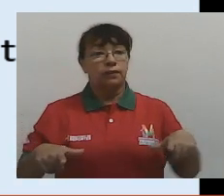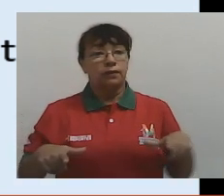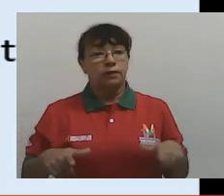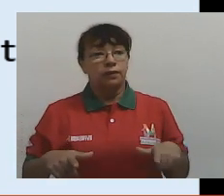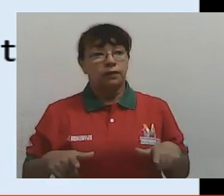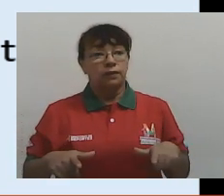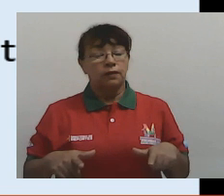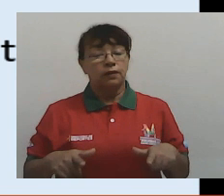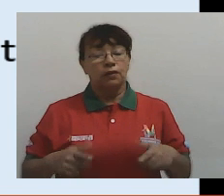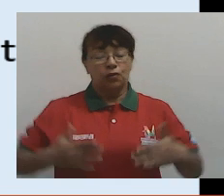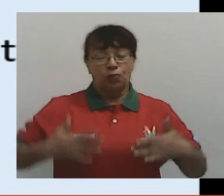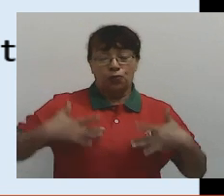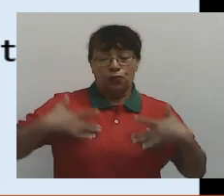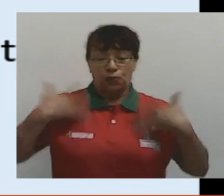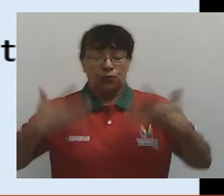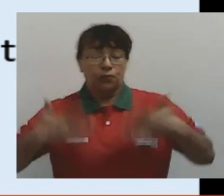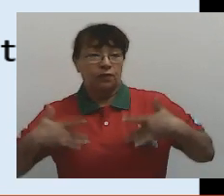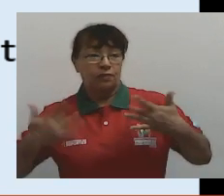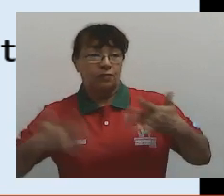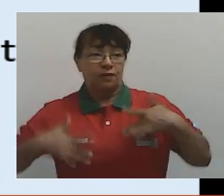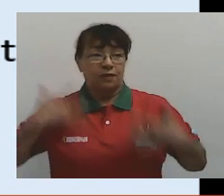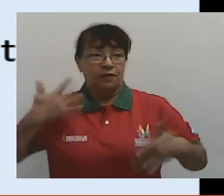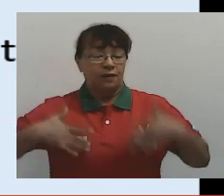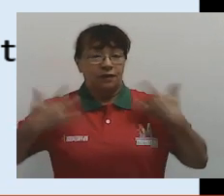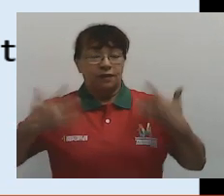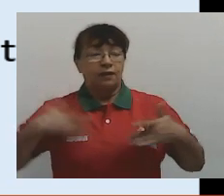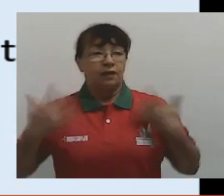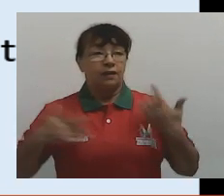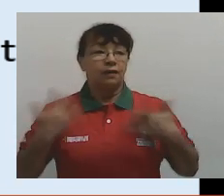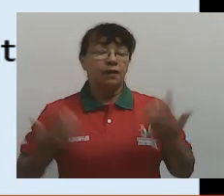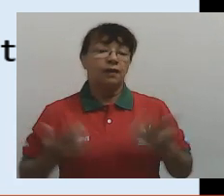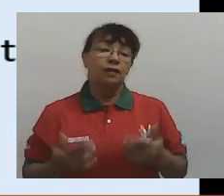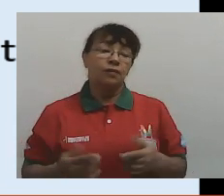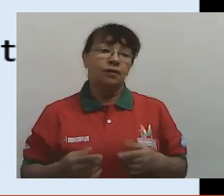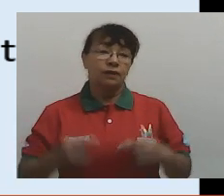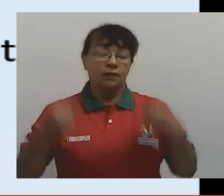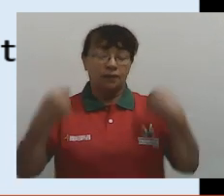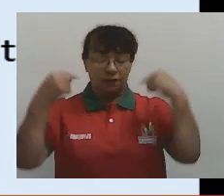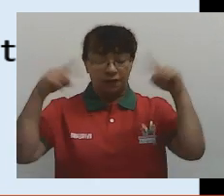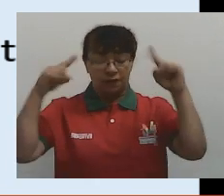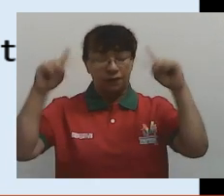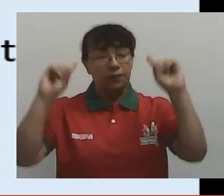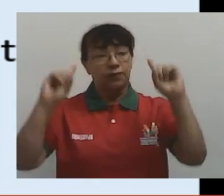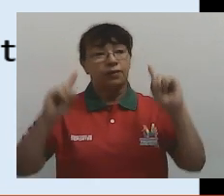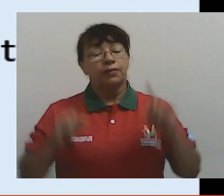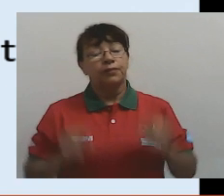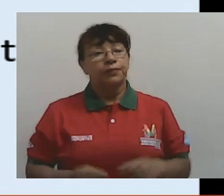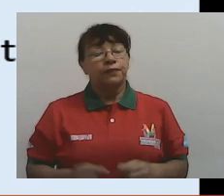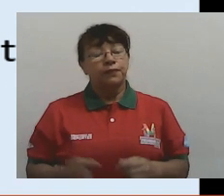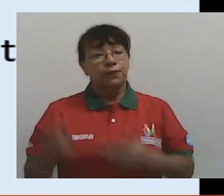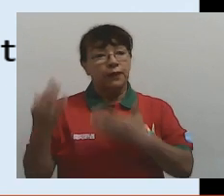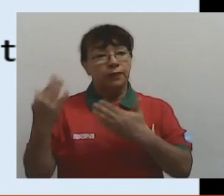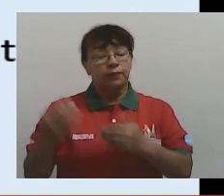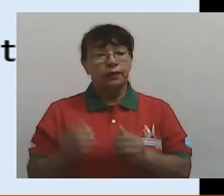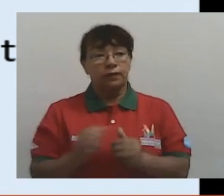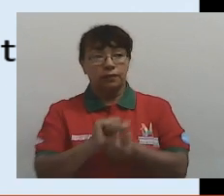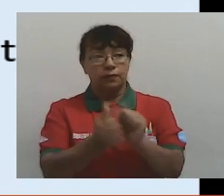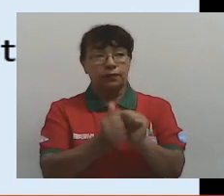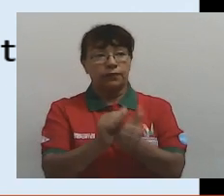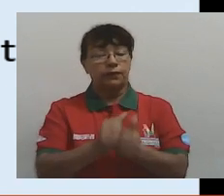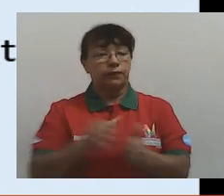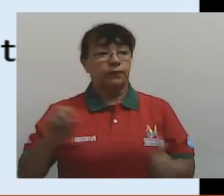la motivación que tiene el establecimiento por tener resultados, ¿sí?, hace que el momento de la competencia